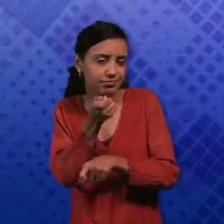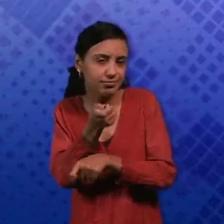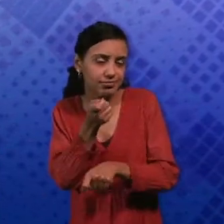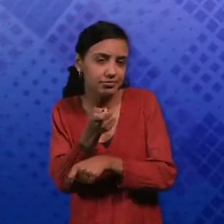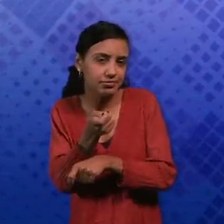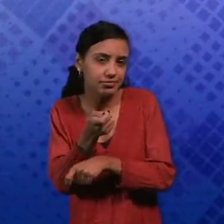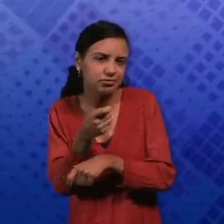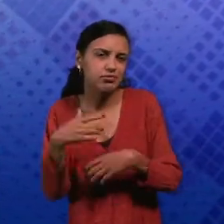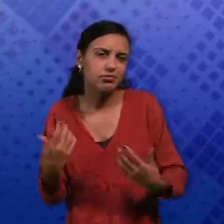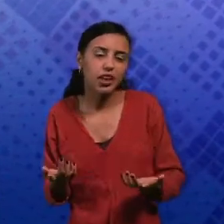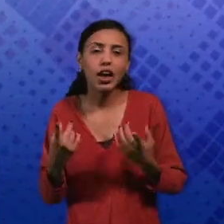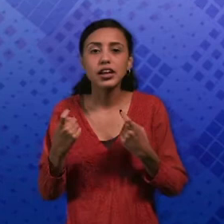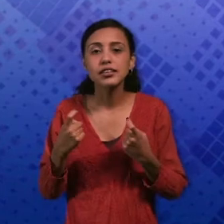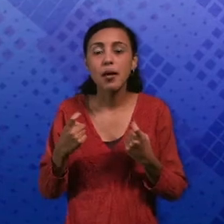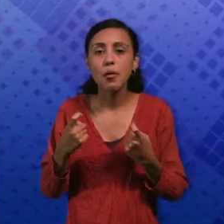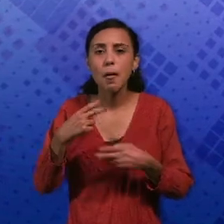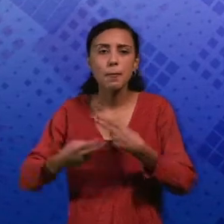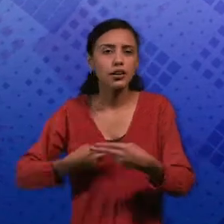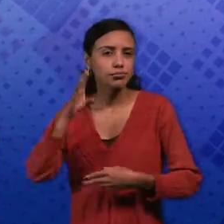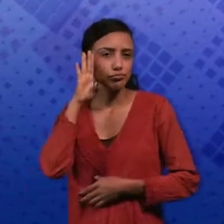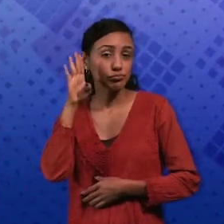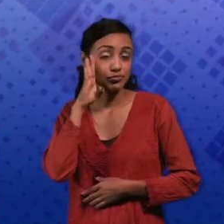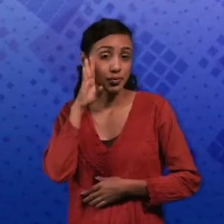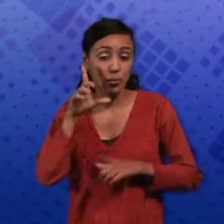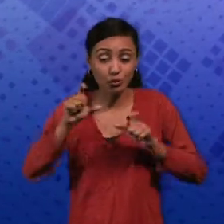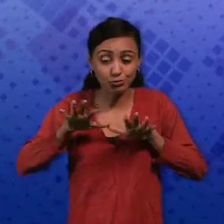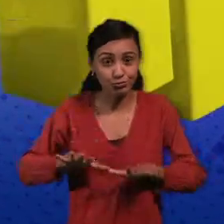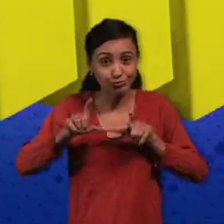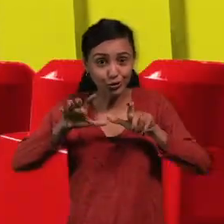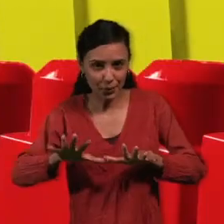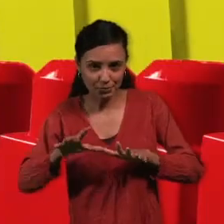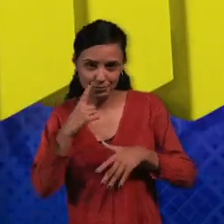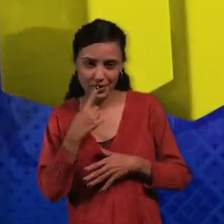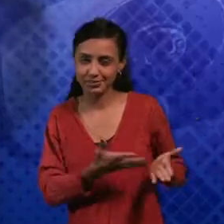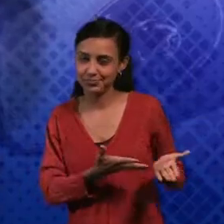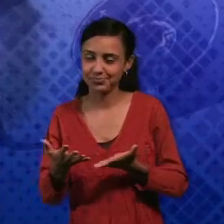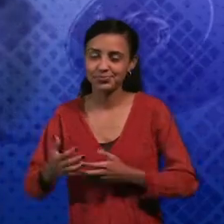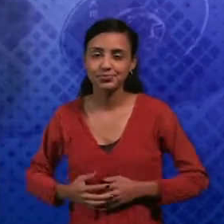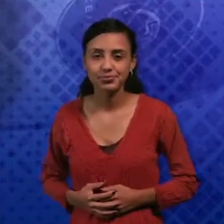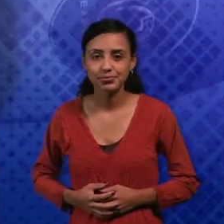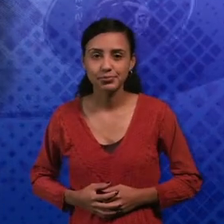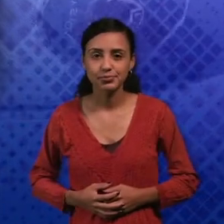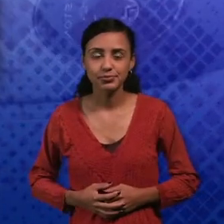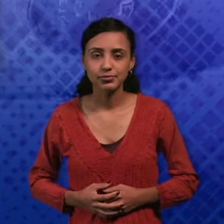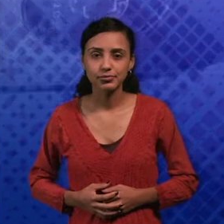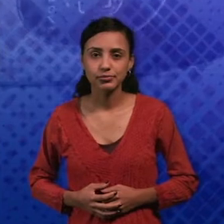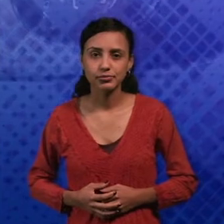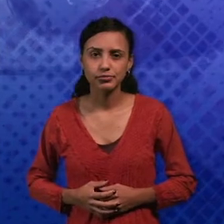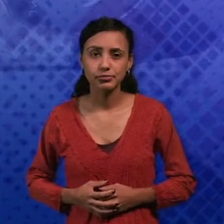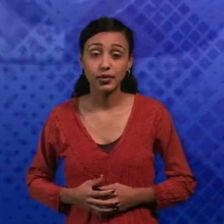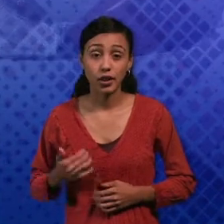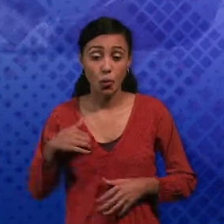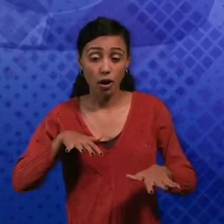qué condiciones necesitamos para hacer animación stop motion. Acompáñanos. Animar y tirar una